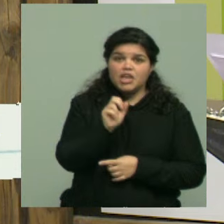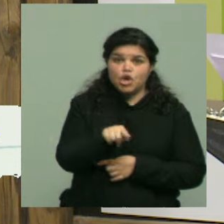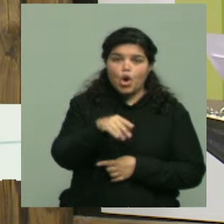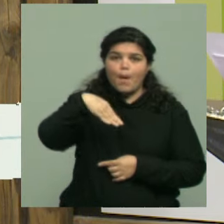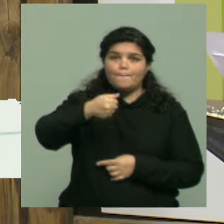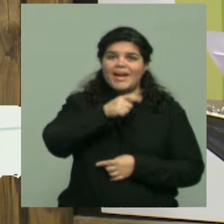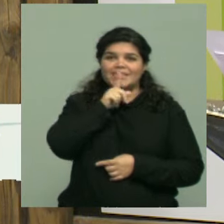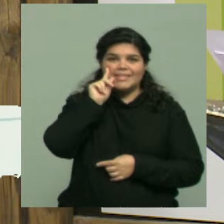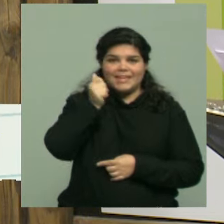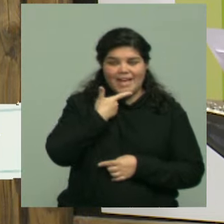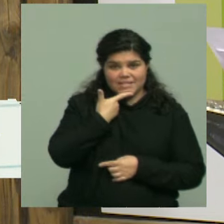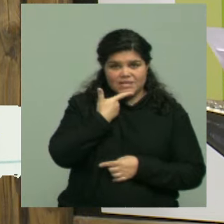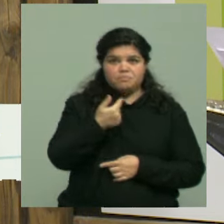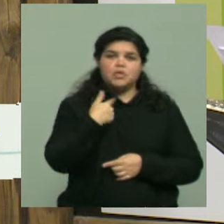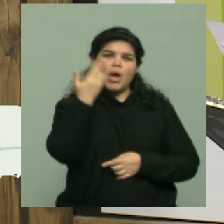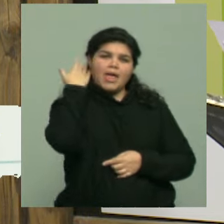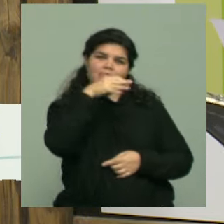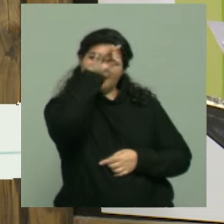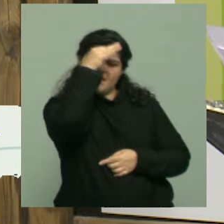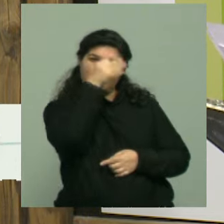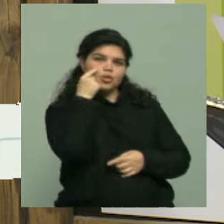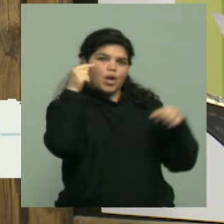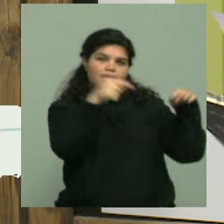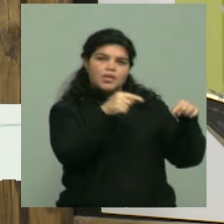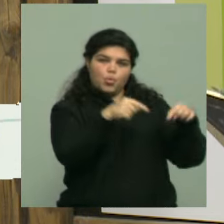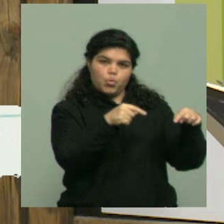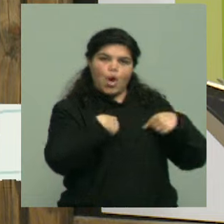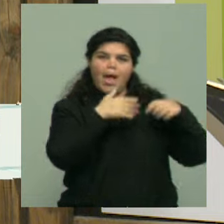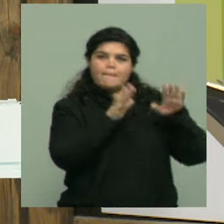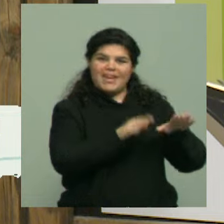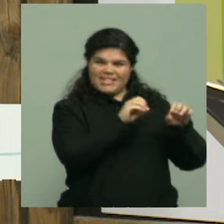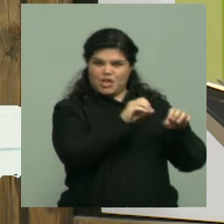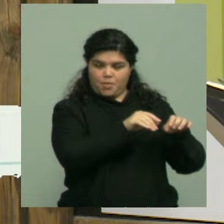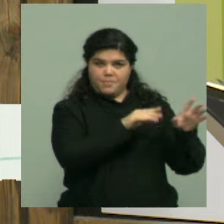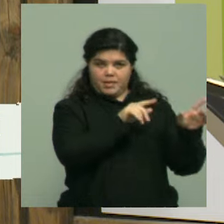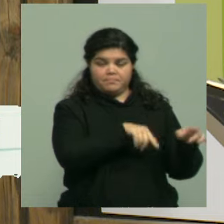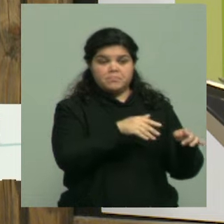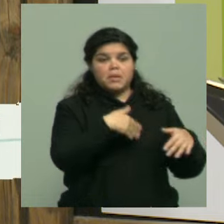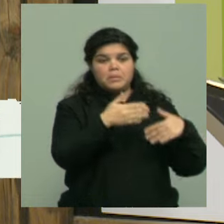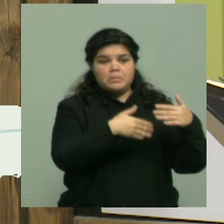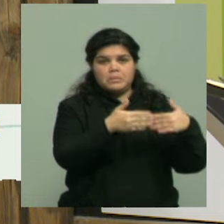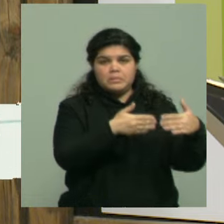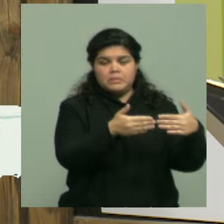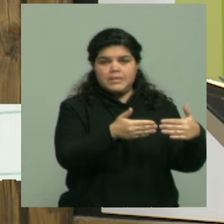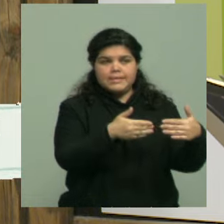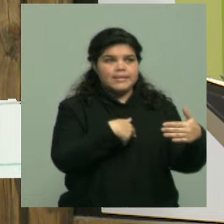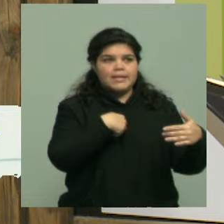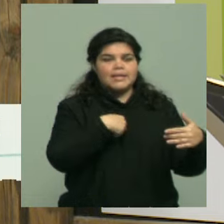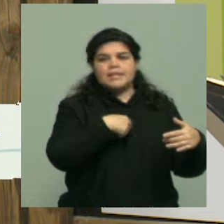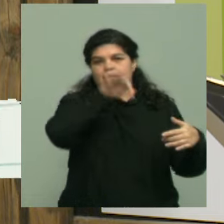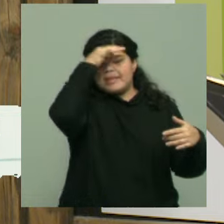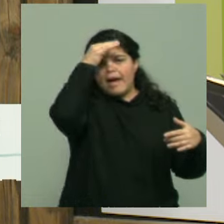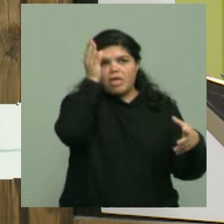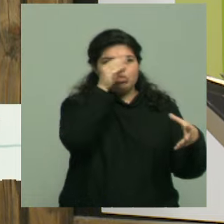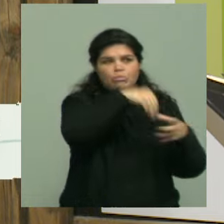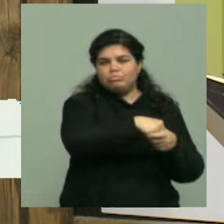yo daba teatro en el Instituto Esperanza. Después cambia la idea de hacer teatro ahí, y entonces